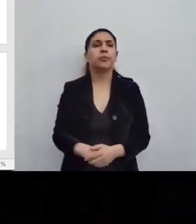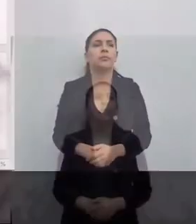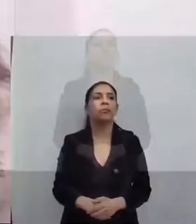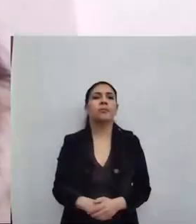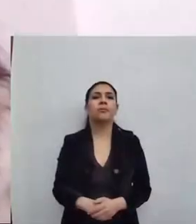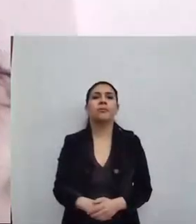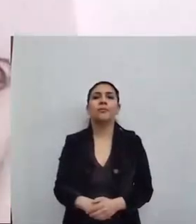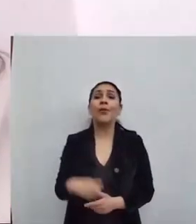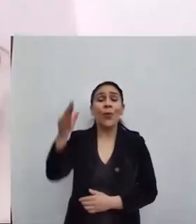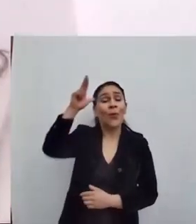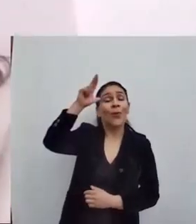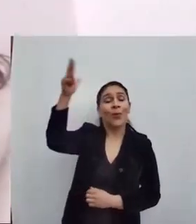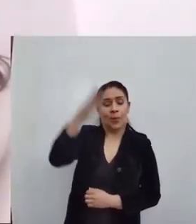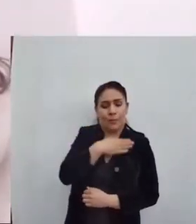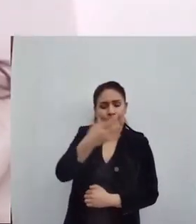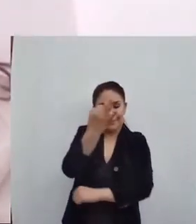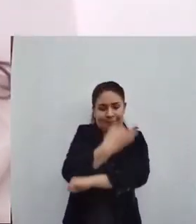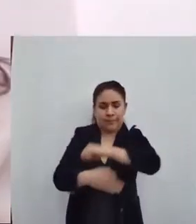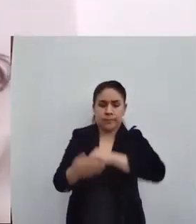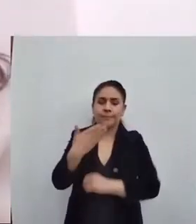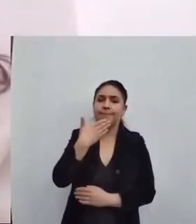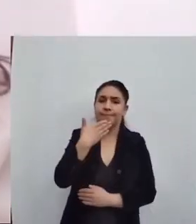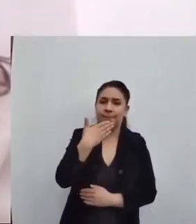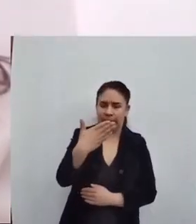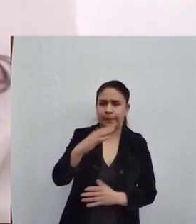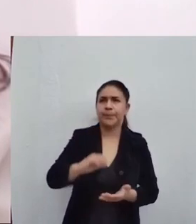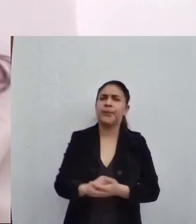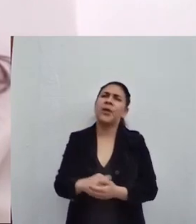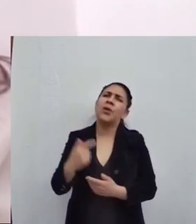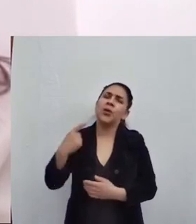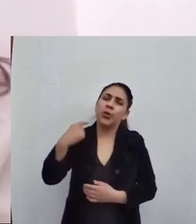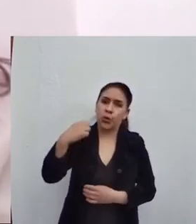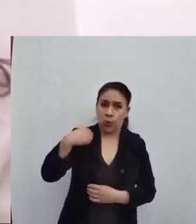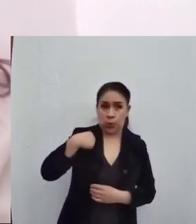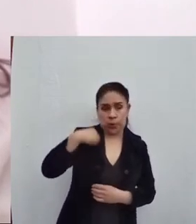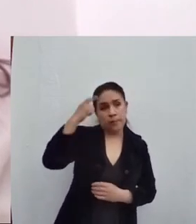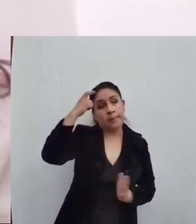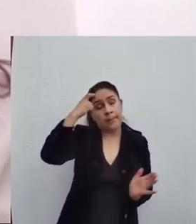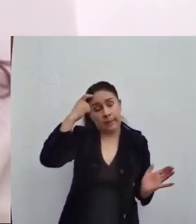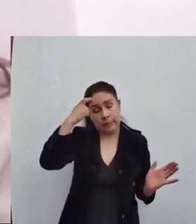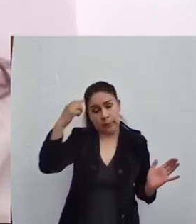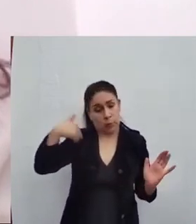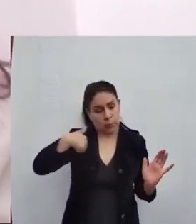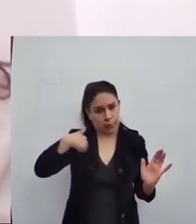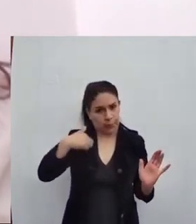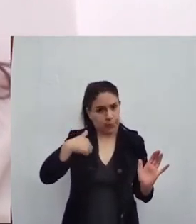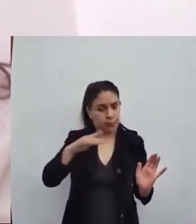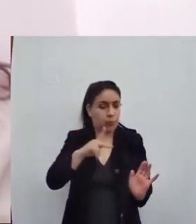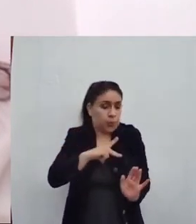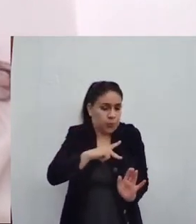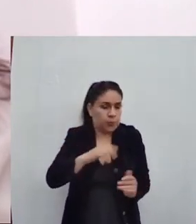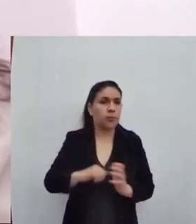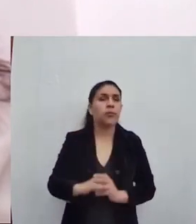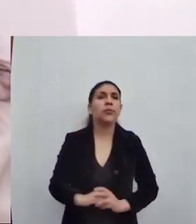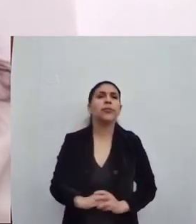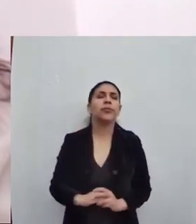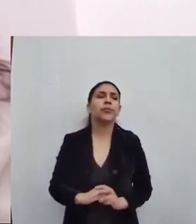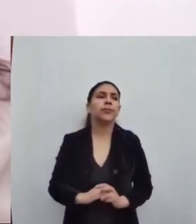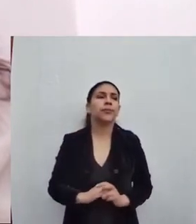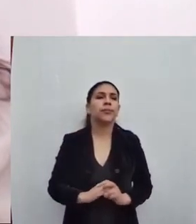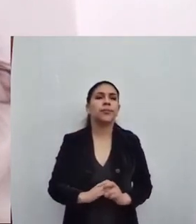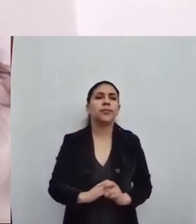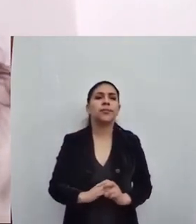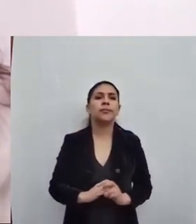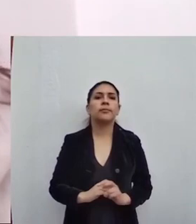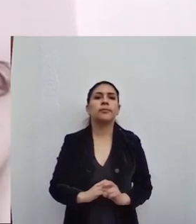Hola, buenas tardes. Bueno, pues miren, yo creo que en mi caso, más que checar cómo